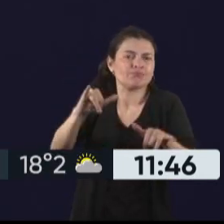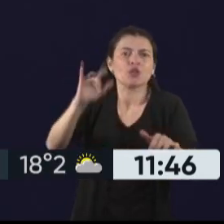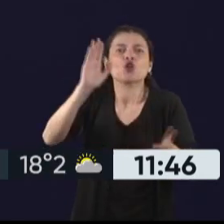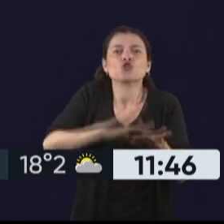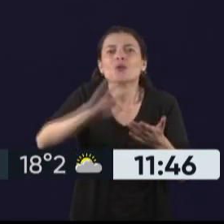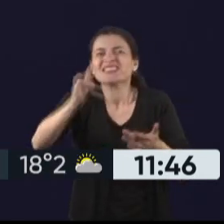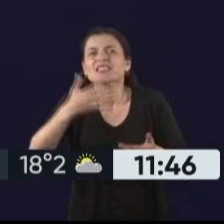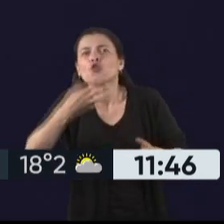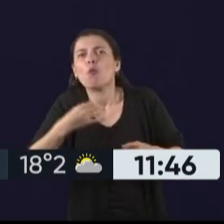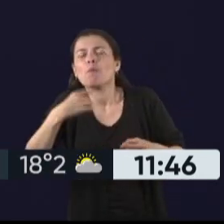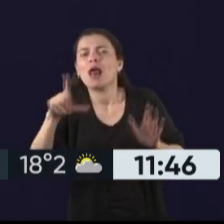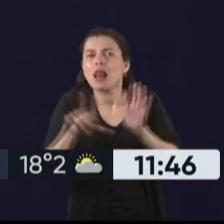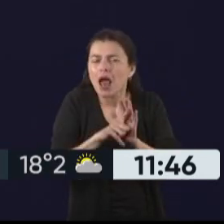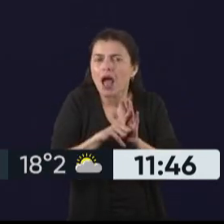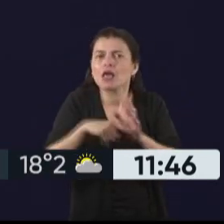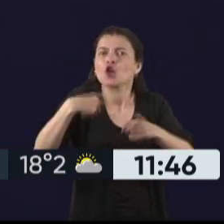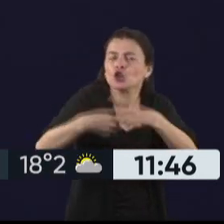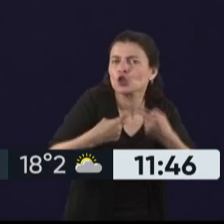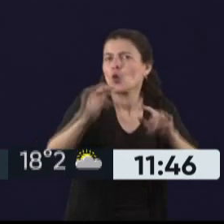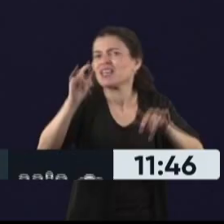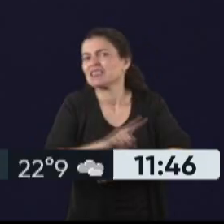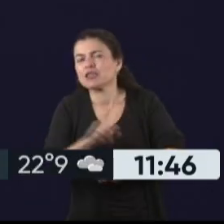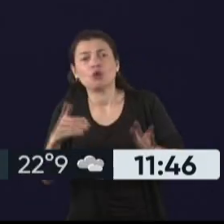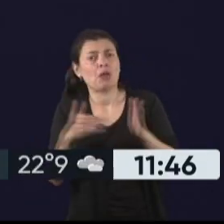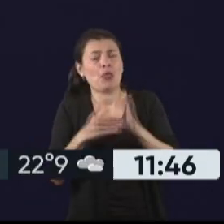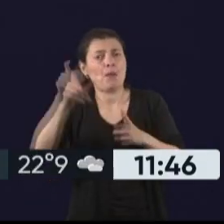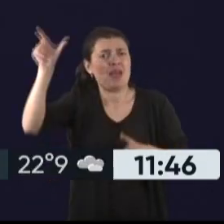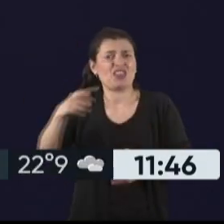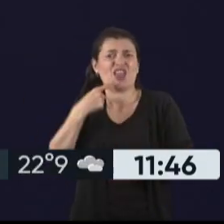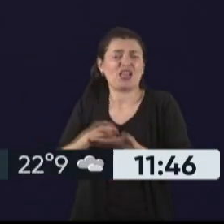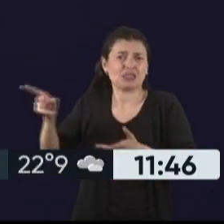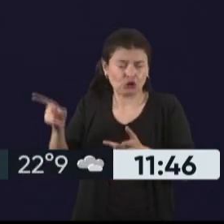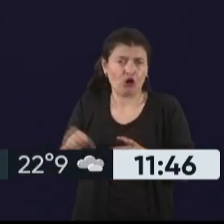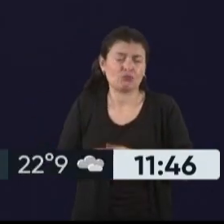no tan al pasar, en realidad, lo conté con la introducción de mi conferencia.